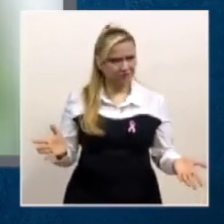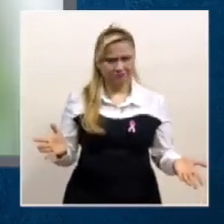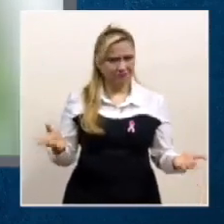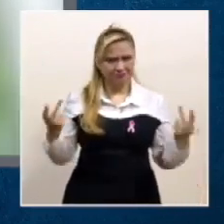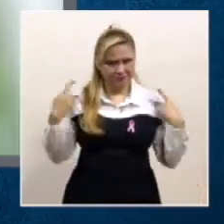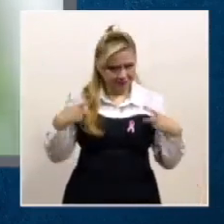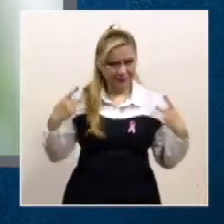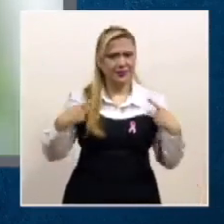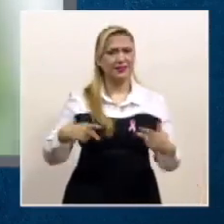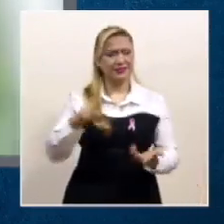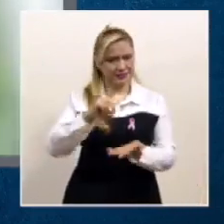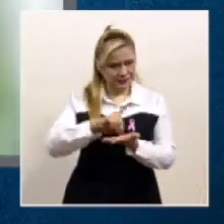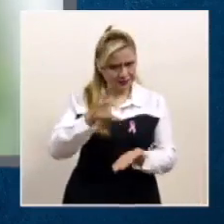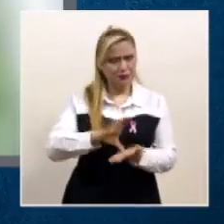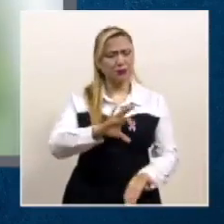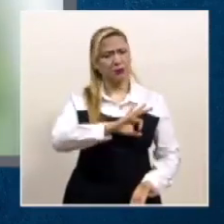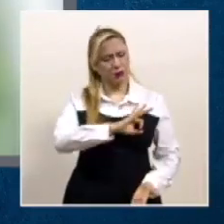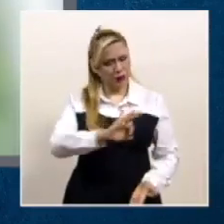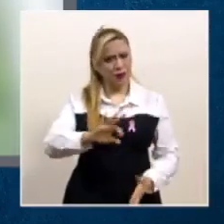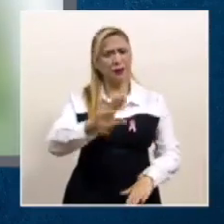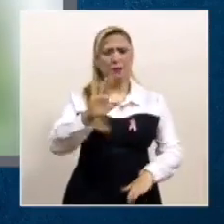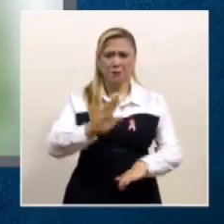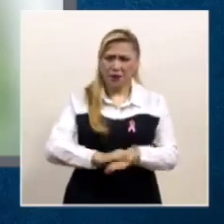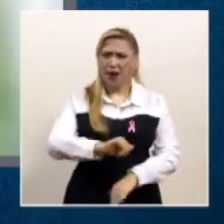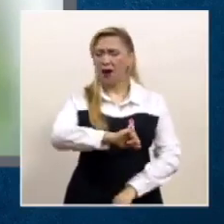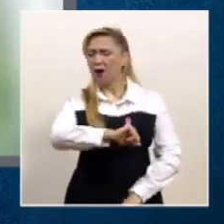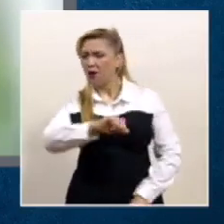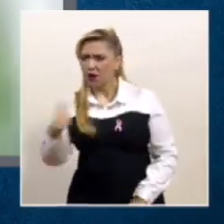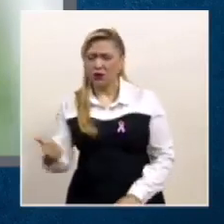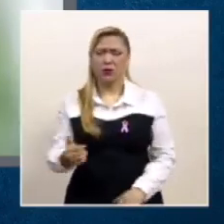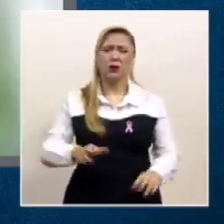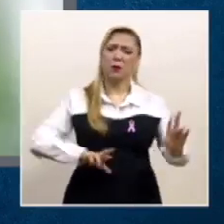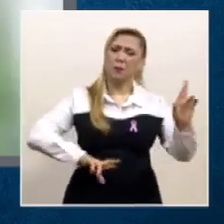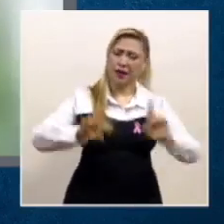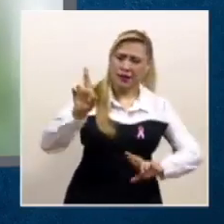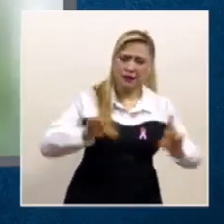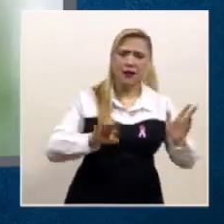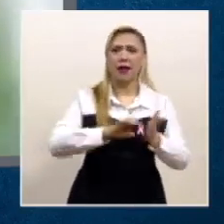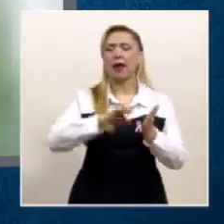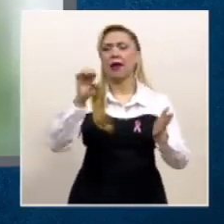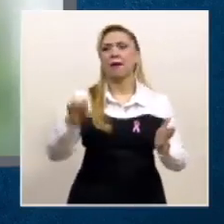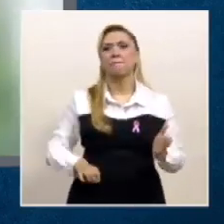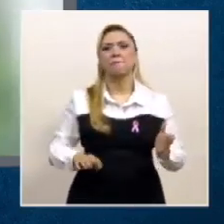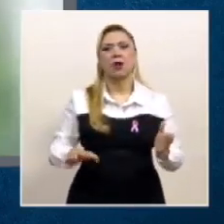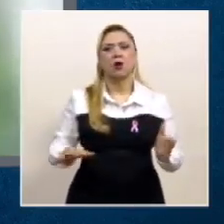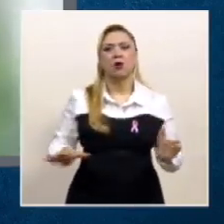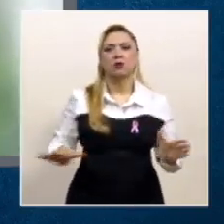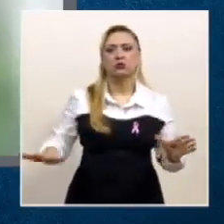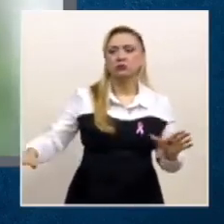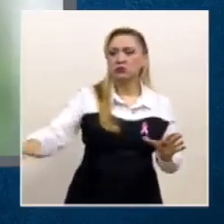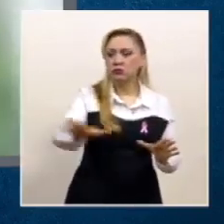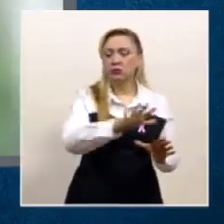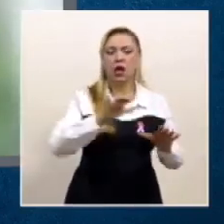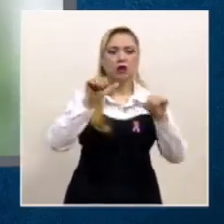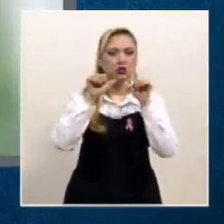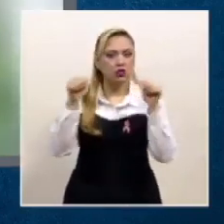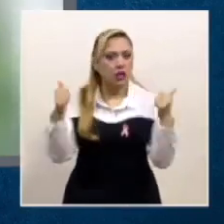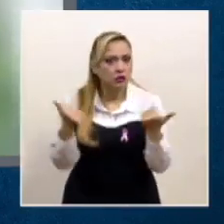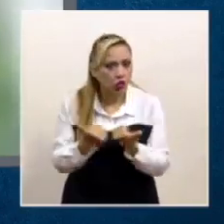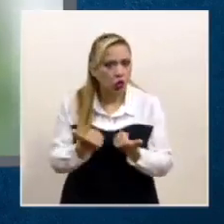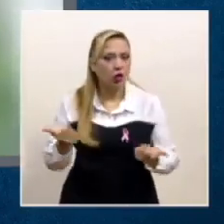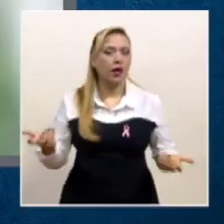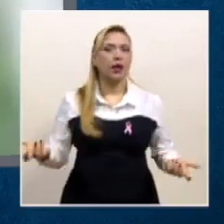con discapacidad, sino lo amplió, ¿no? A participar, por ejemplo, en la vida comunitaria mediante organizaciones civiles,